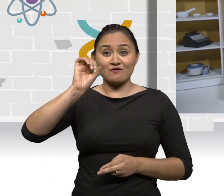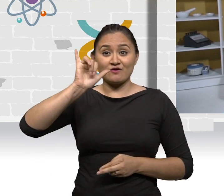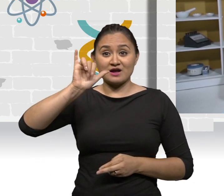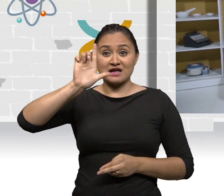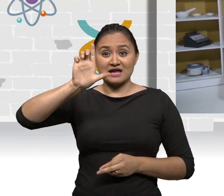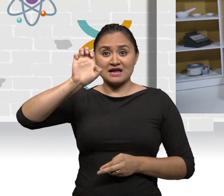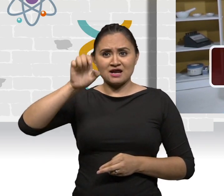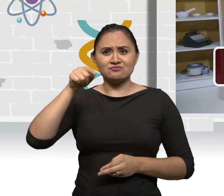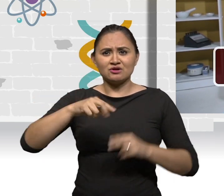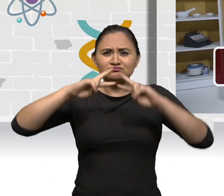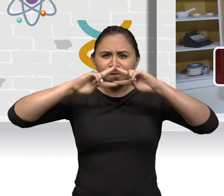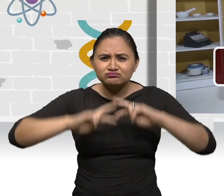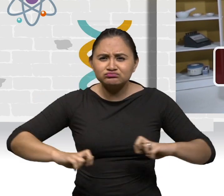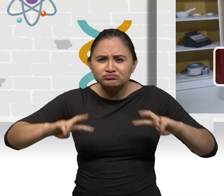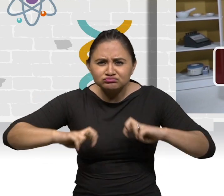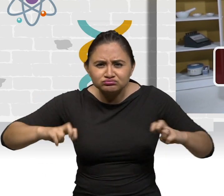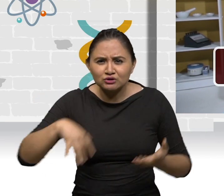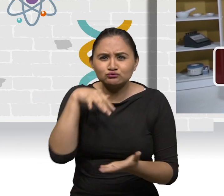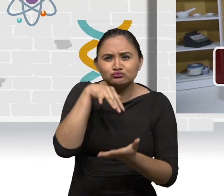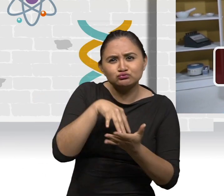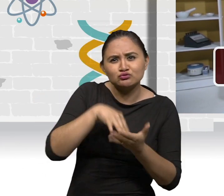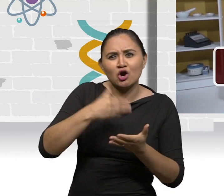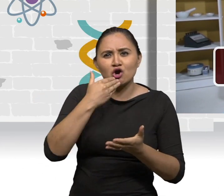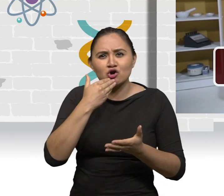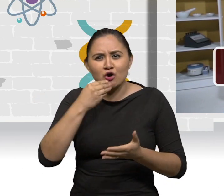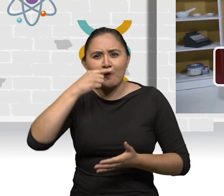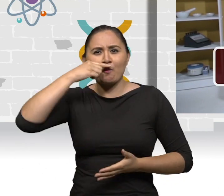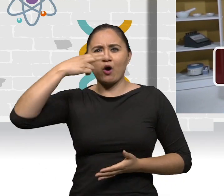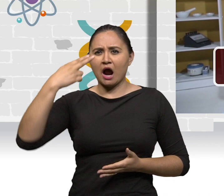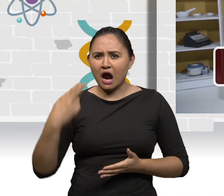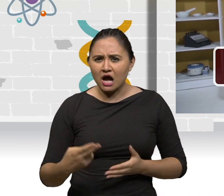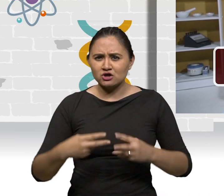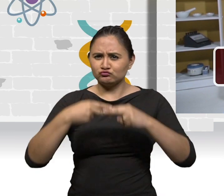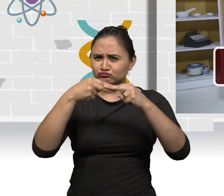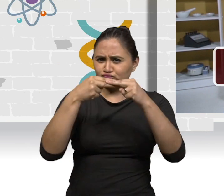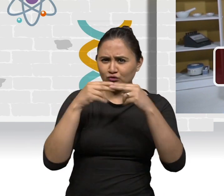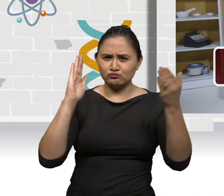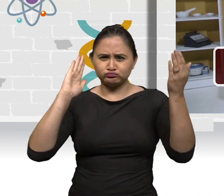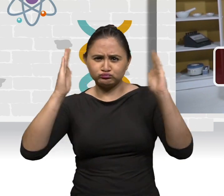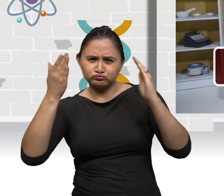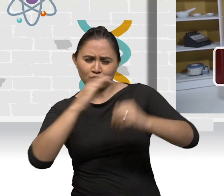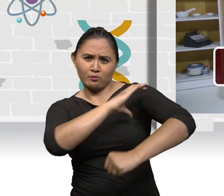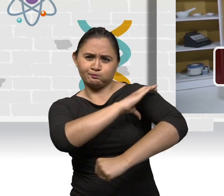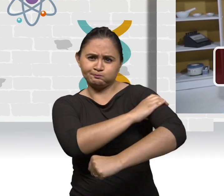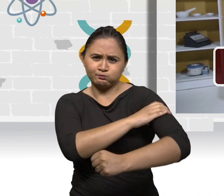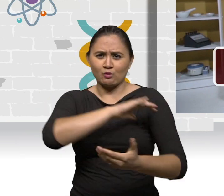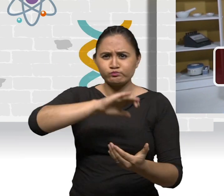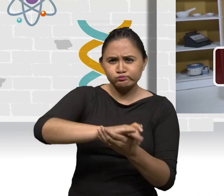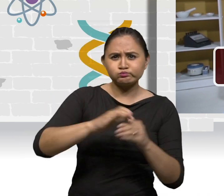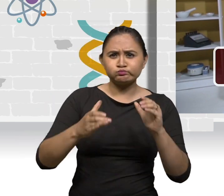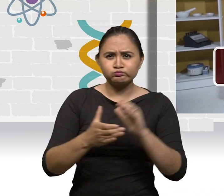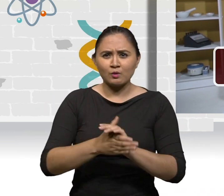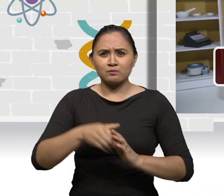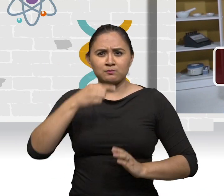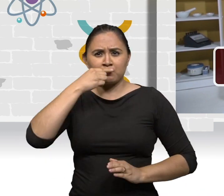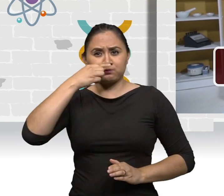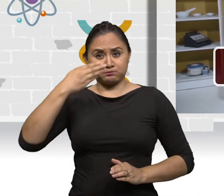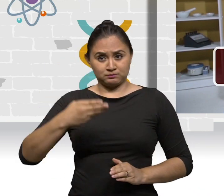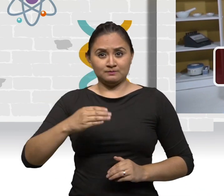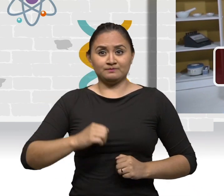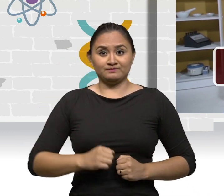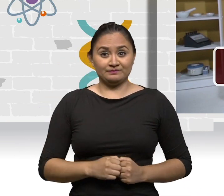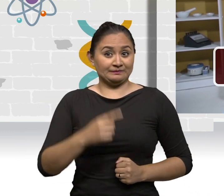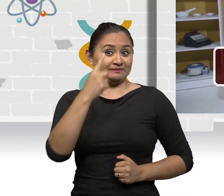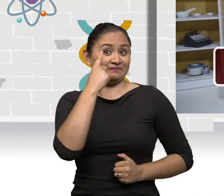separado el comportamiento de los gases y descubrieron la relación que existe entre la presión y el volumen del gas.